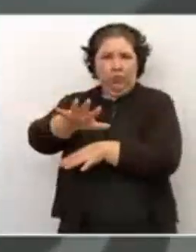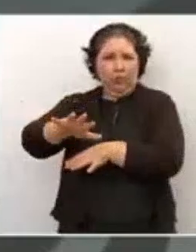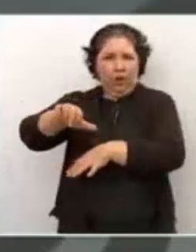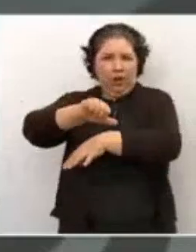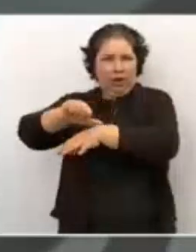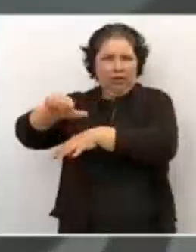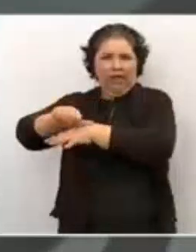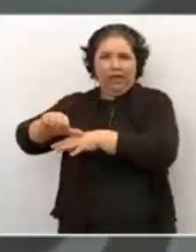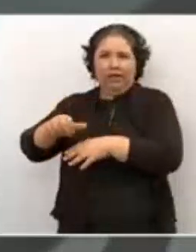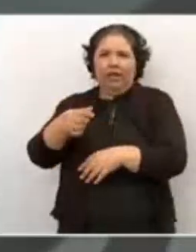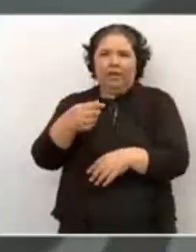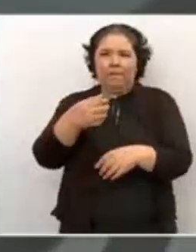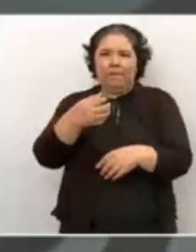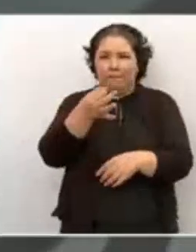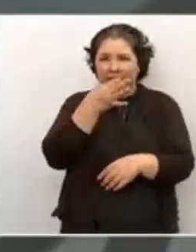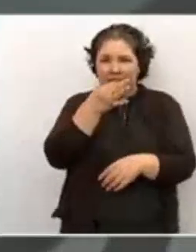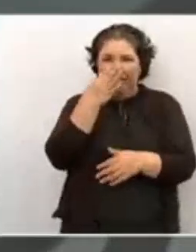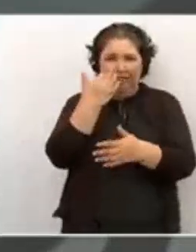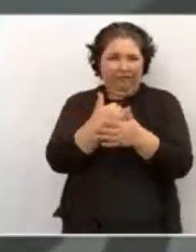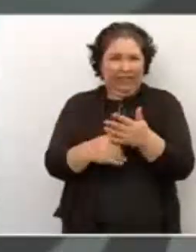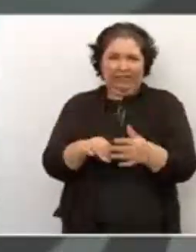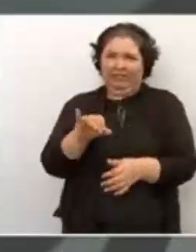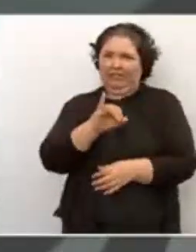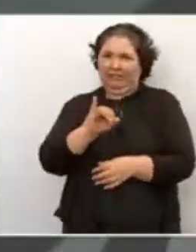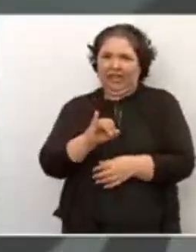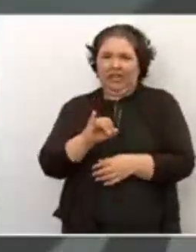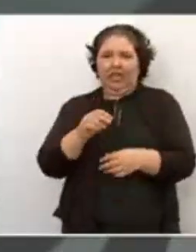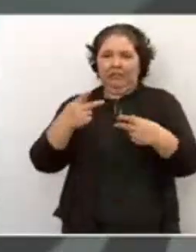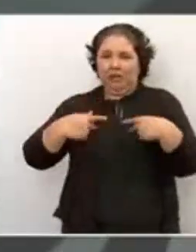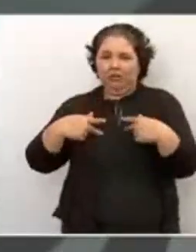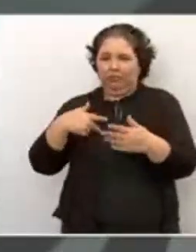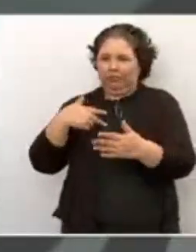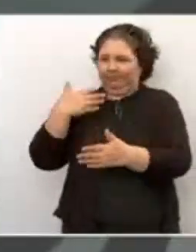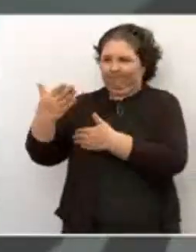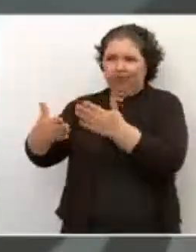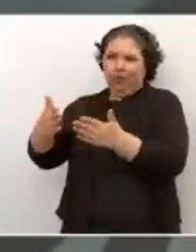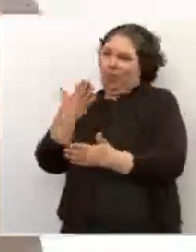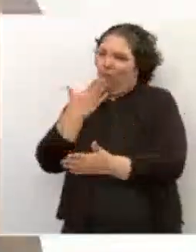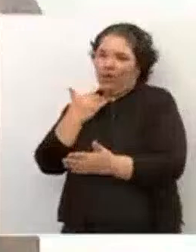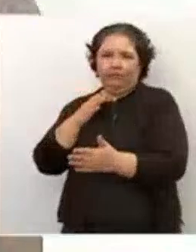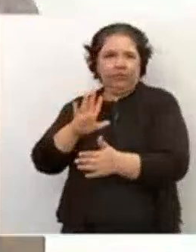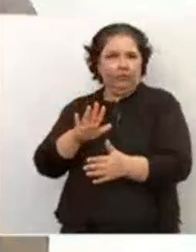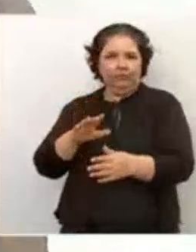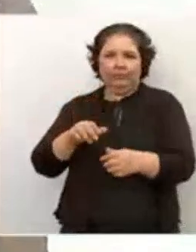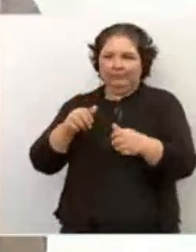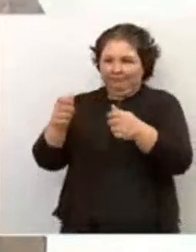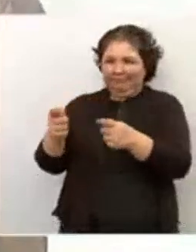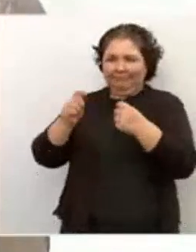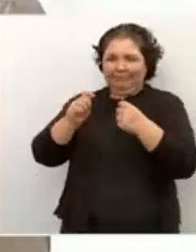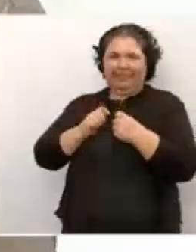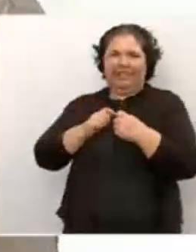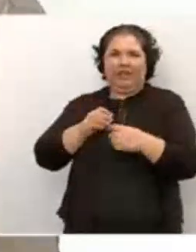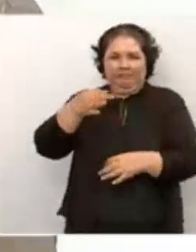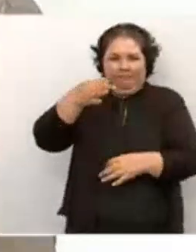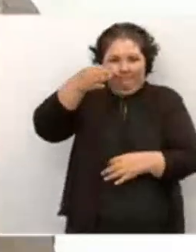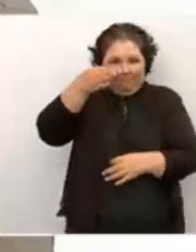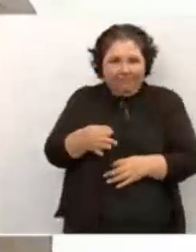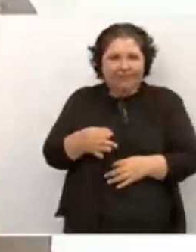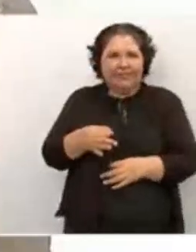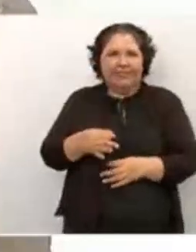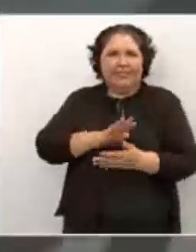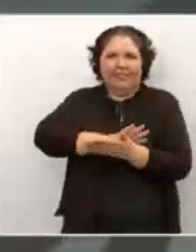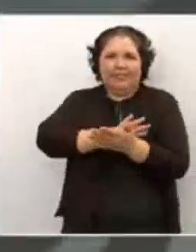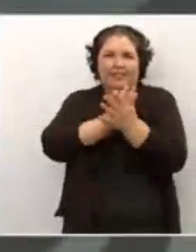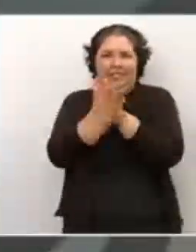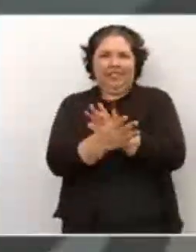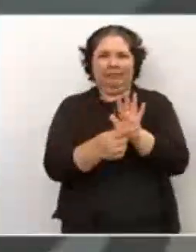medicamento falte y que ninguna persona sea rechazada por falta de un equipo médico. Y en Sinaloa eso se traduce